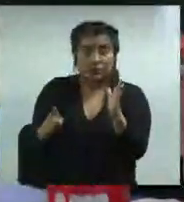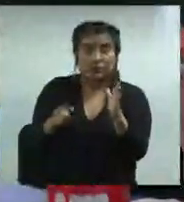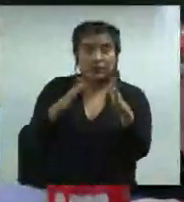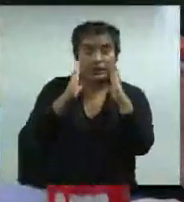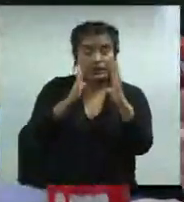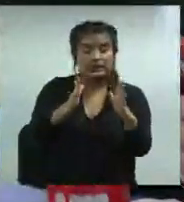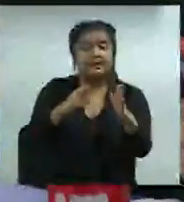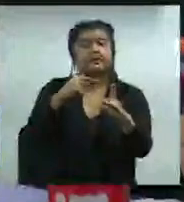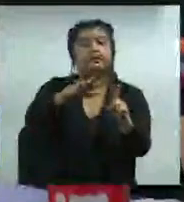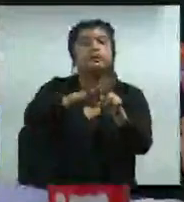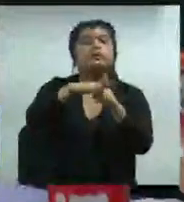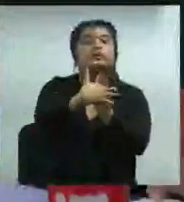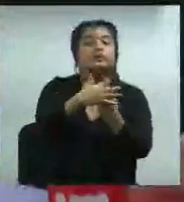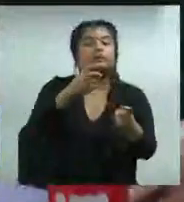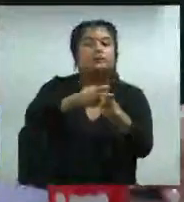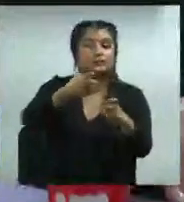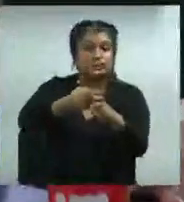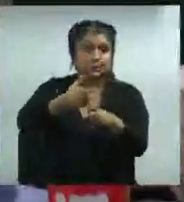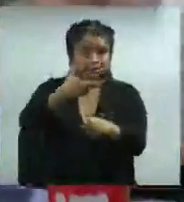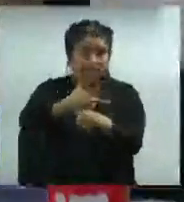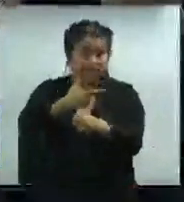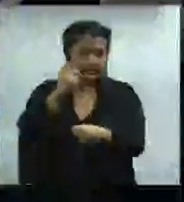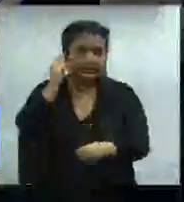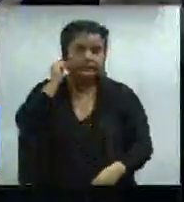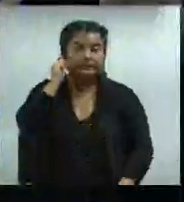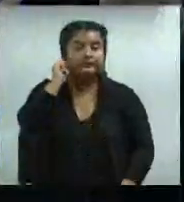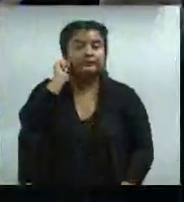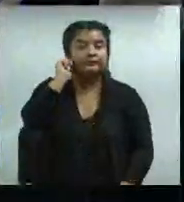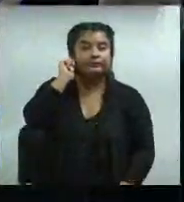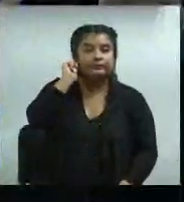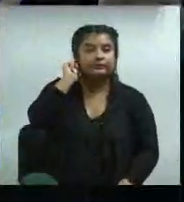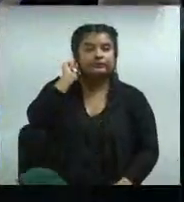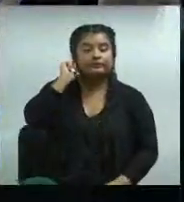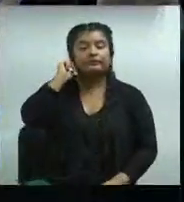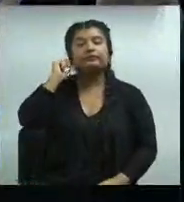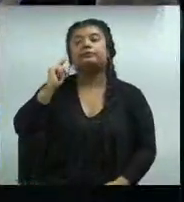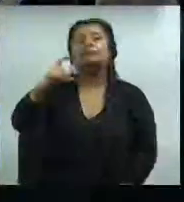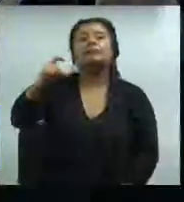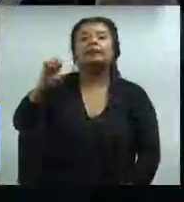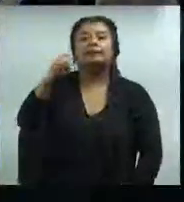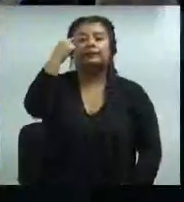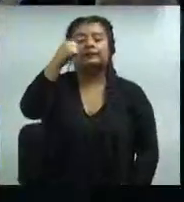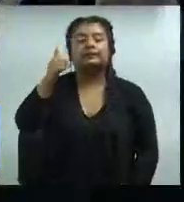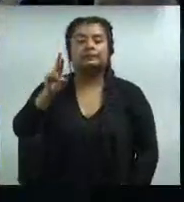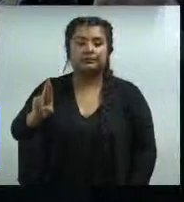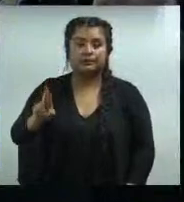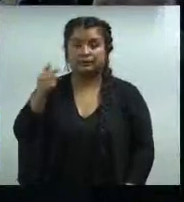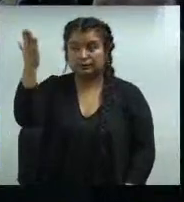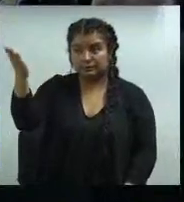atender esta crisis que está viviendo el país. Tiene la palabra el diputado César Fión.